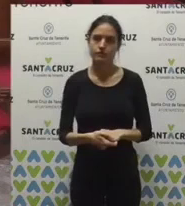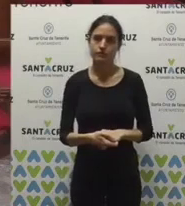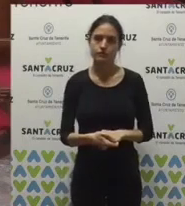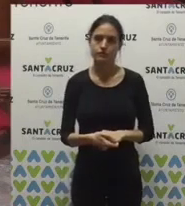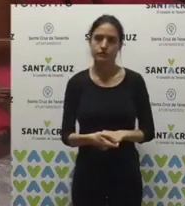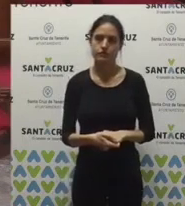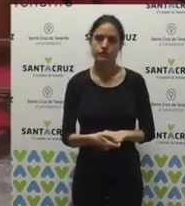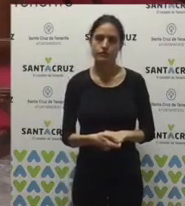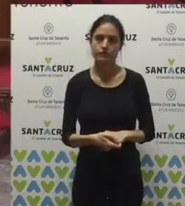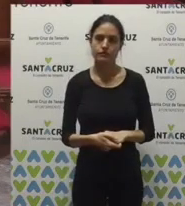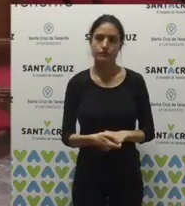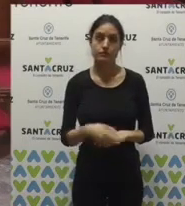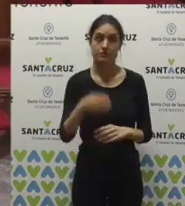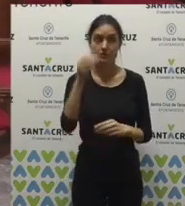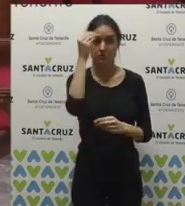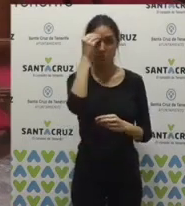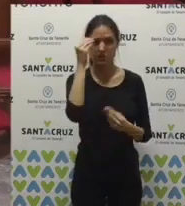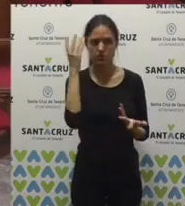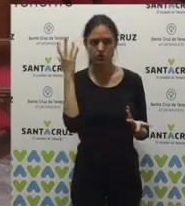por la